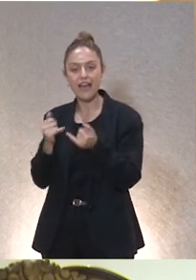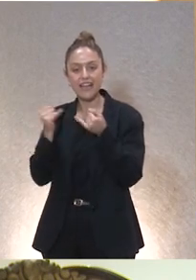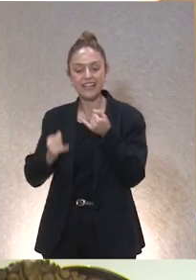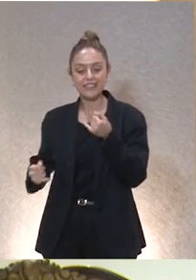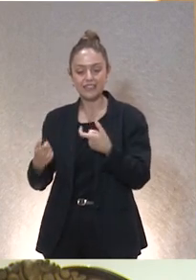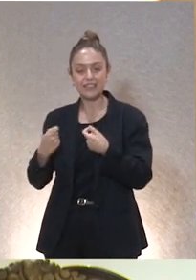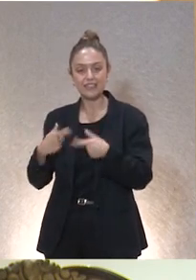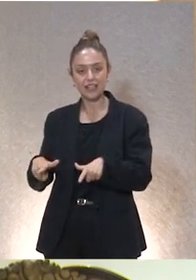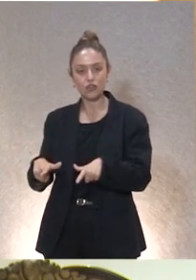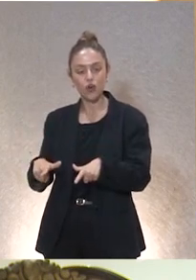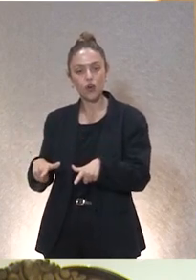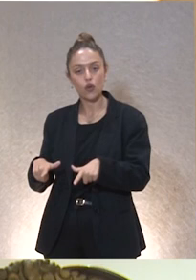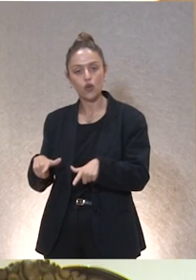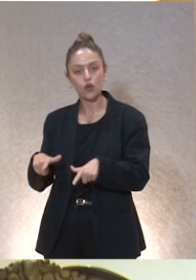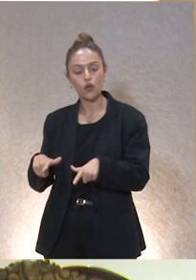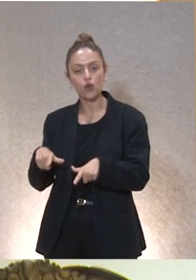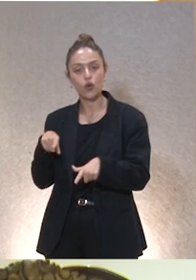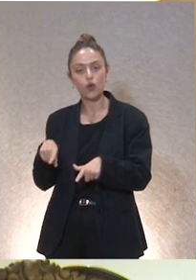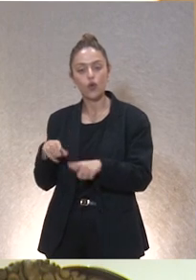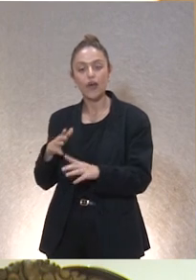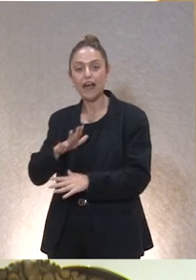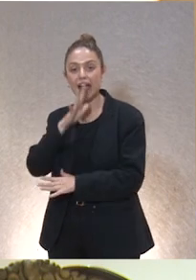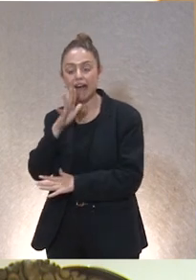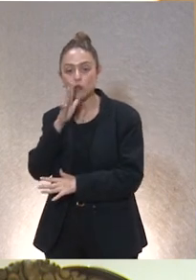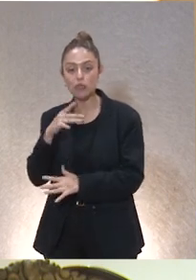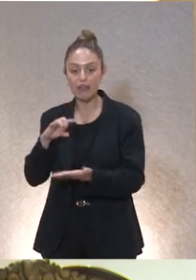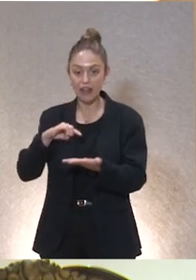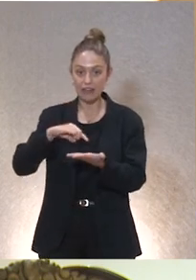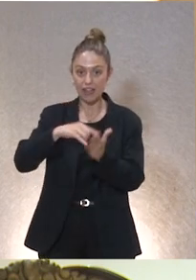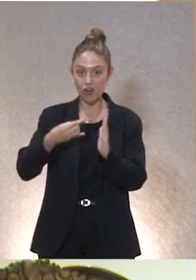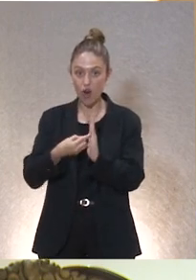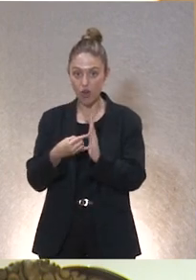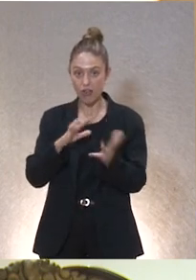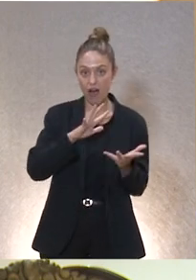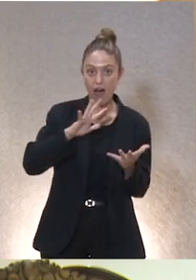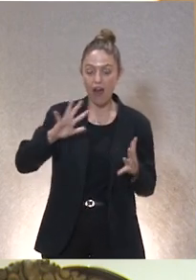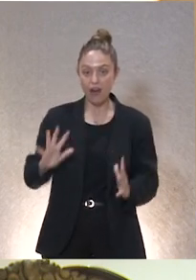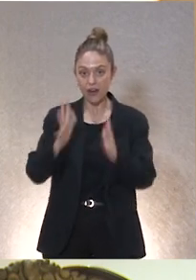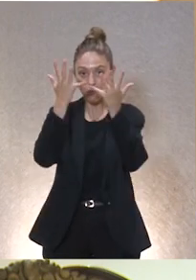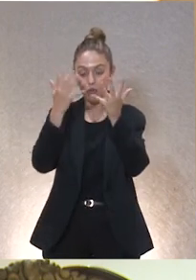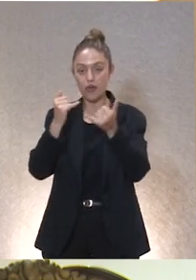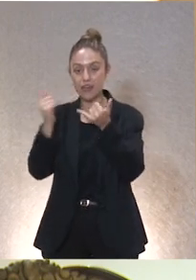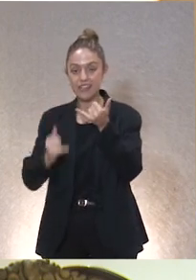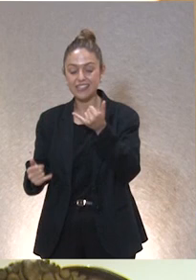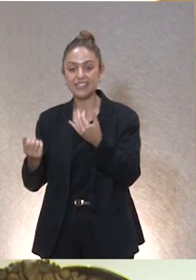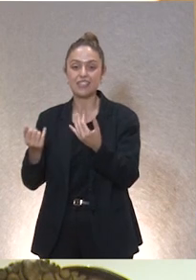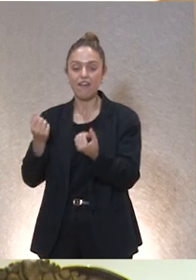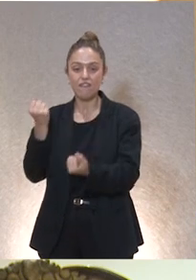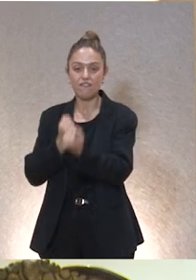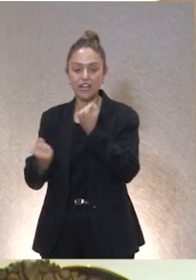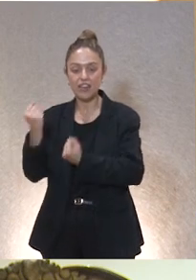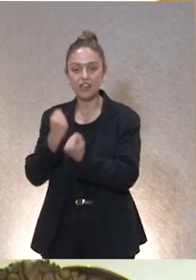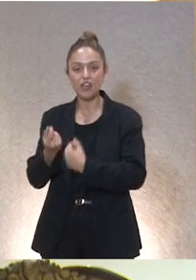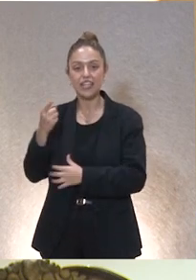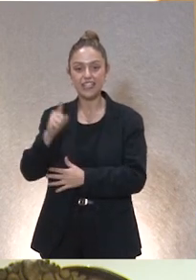sector que obedece a causas que van de la Revolución tecnológica y los cambios a la crisis financiera y también a la